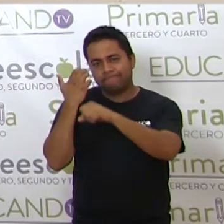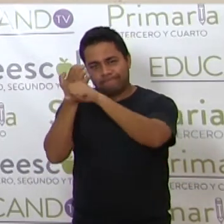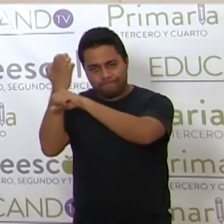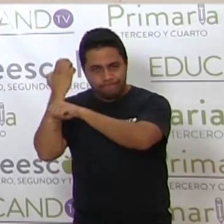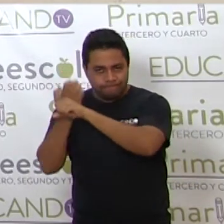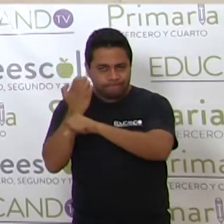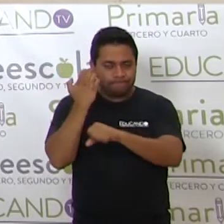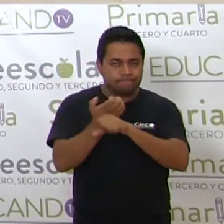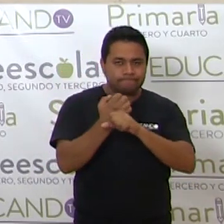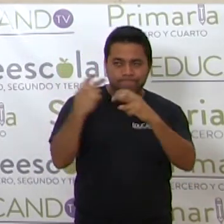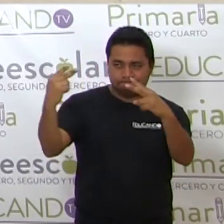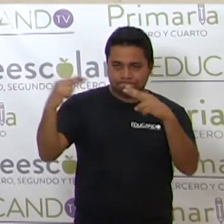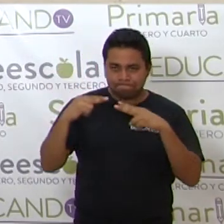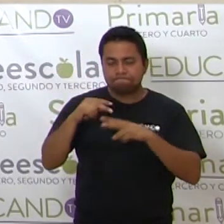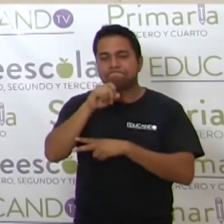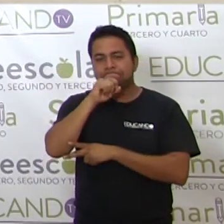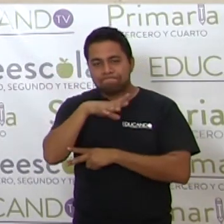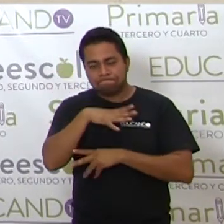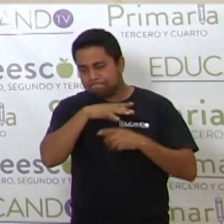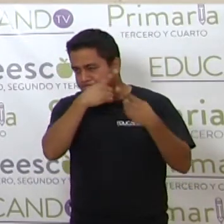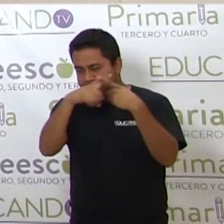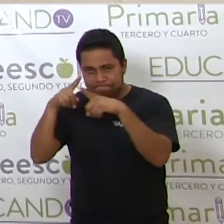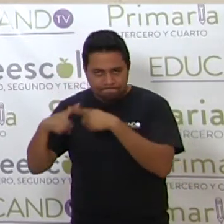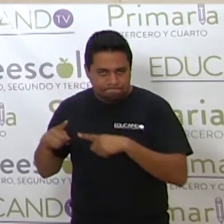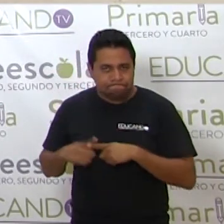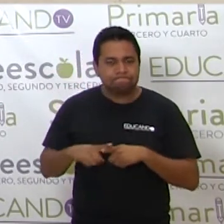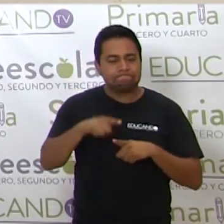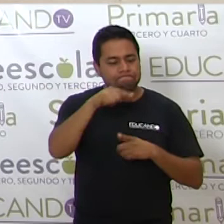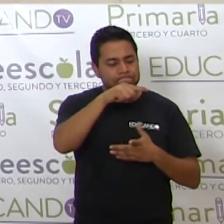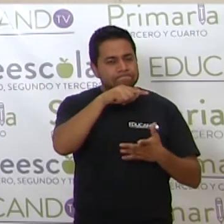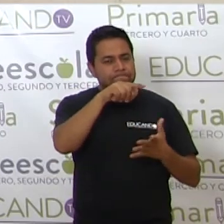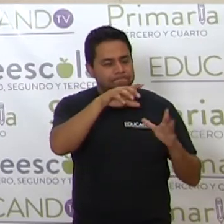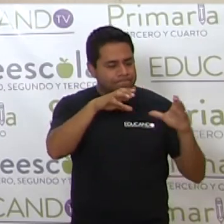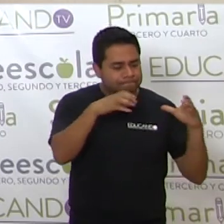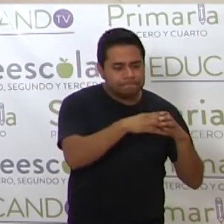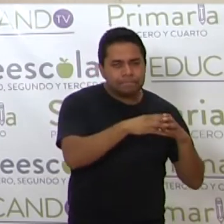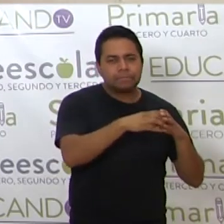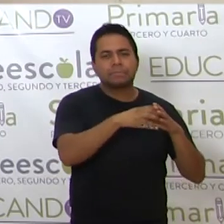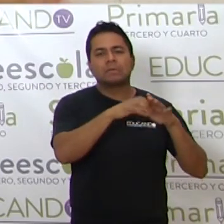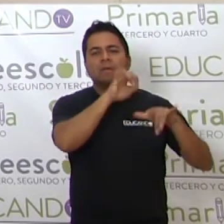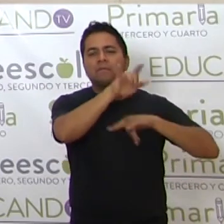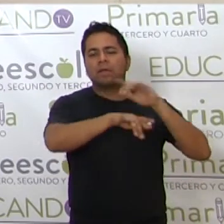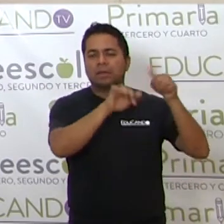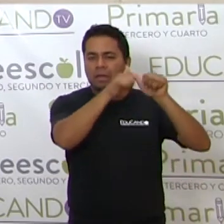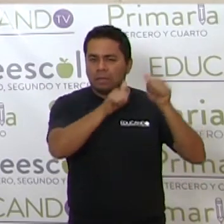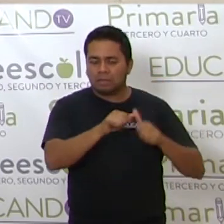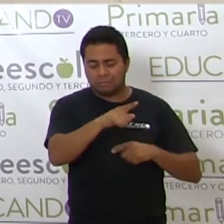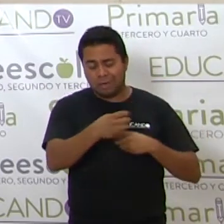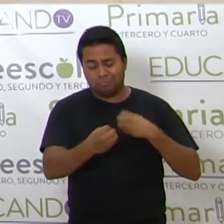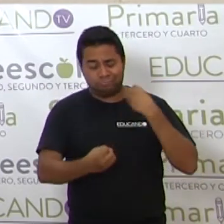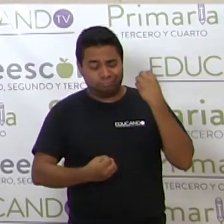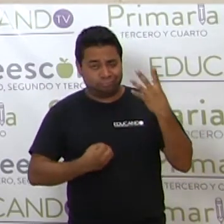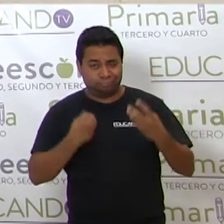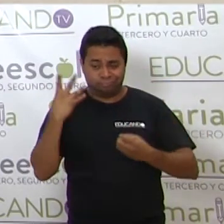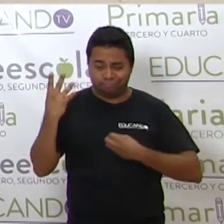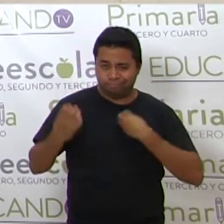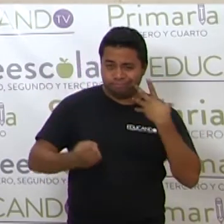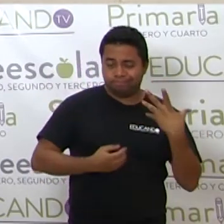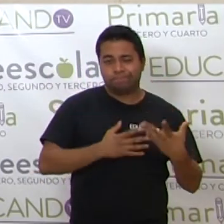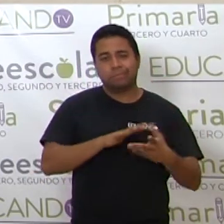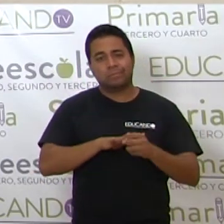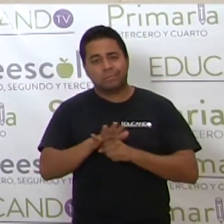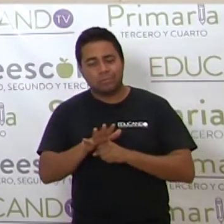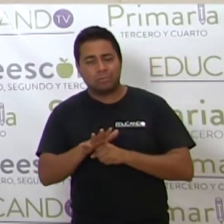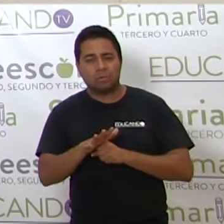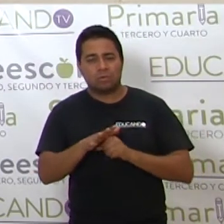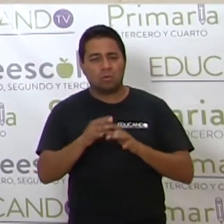donde no estoy segura que también hay varios centros donde hacen sus ferias de artesanías es una gran exposición de artesanías